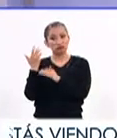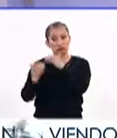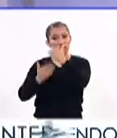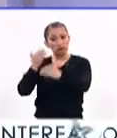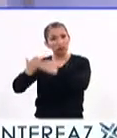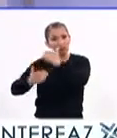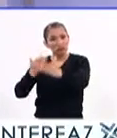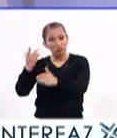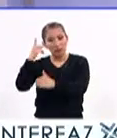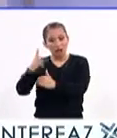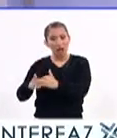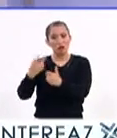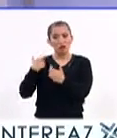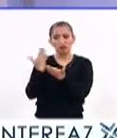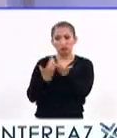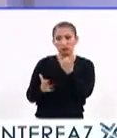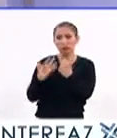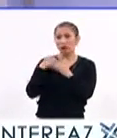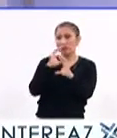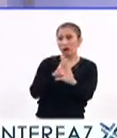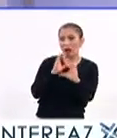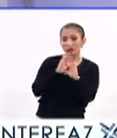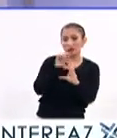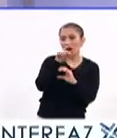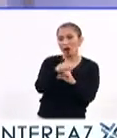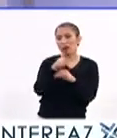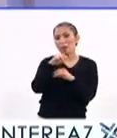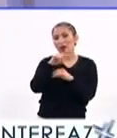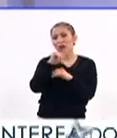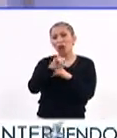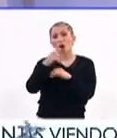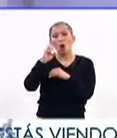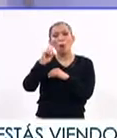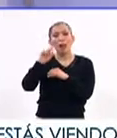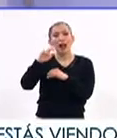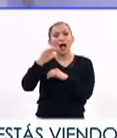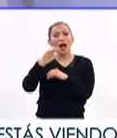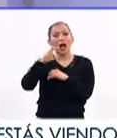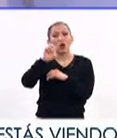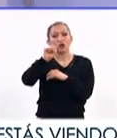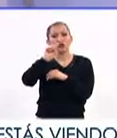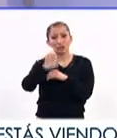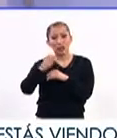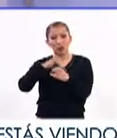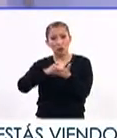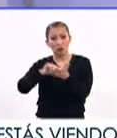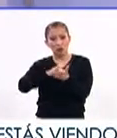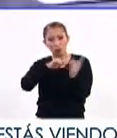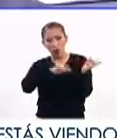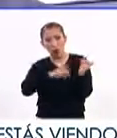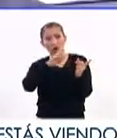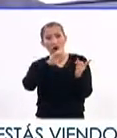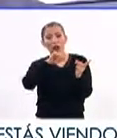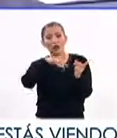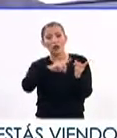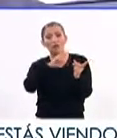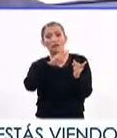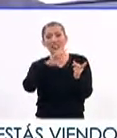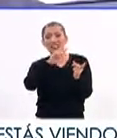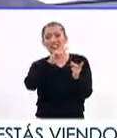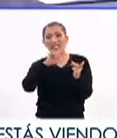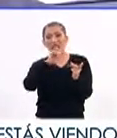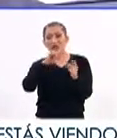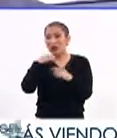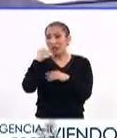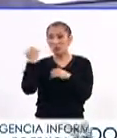de mexicanos que están cantando en el Metropolitan Opera House en Nueva York, Rolando Villazón, un gran cantante